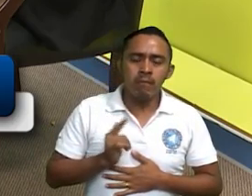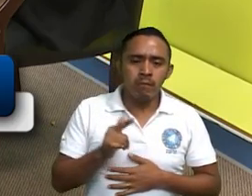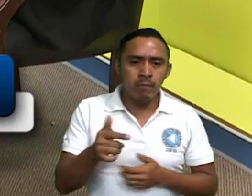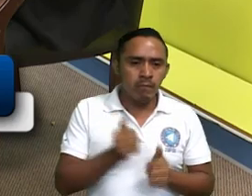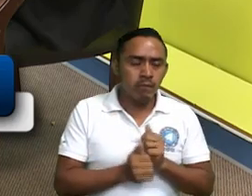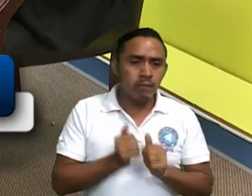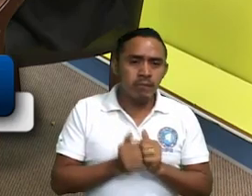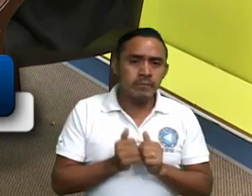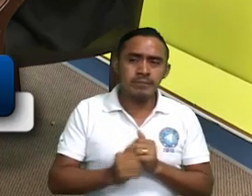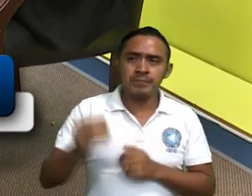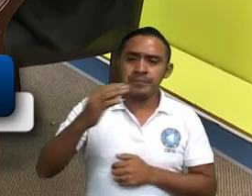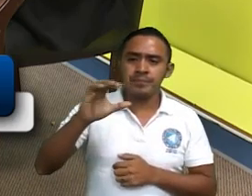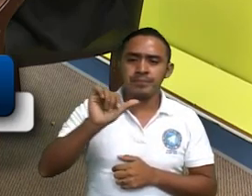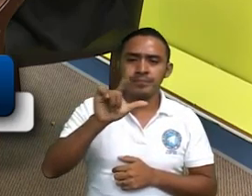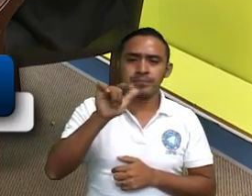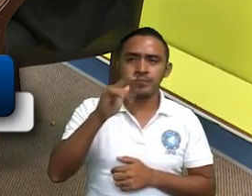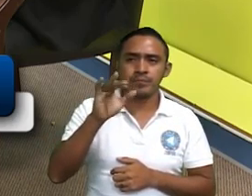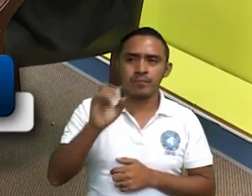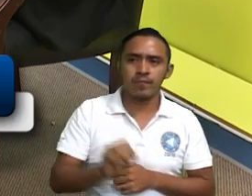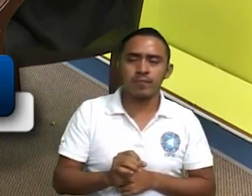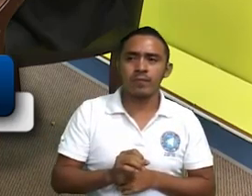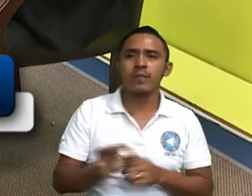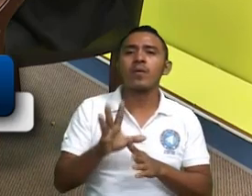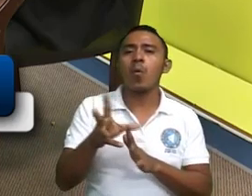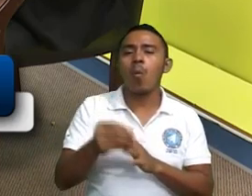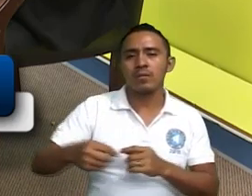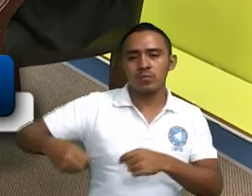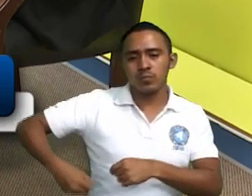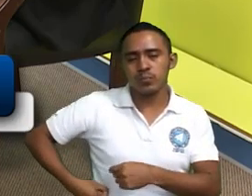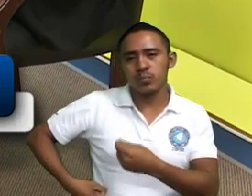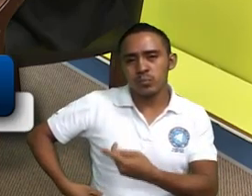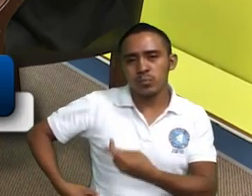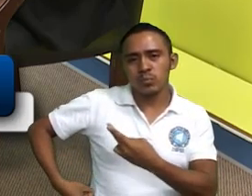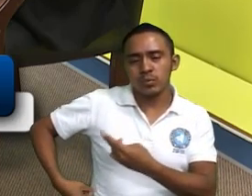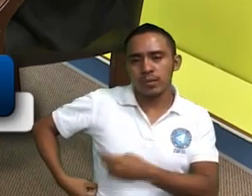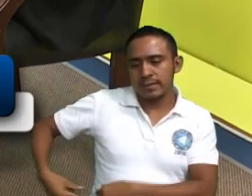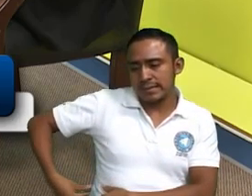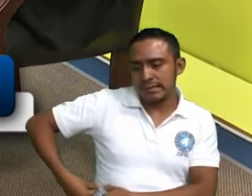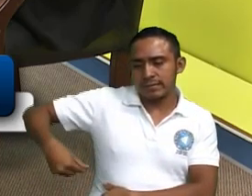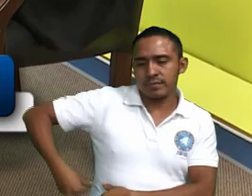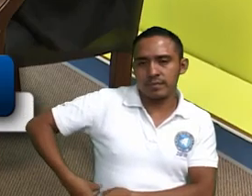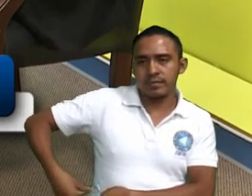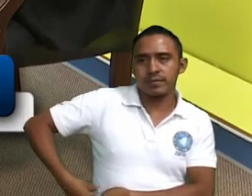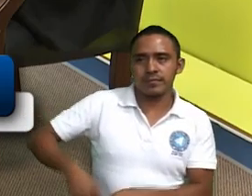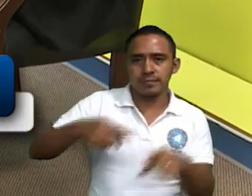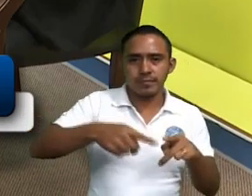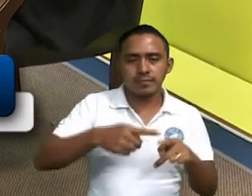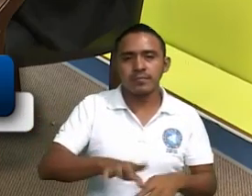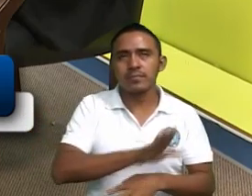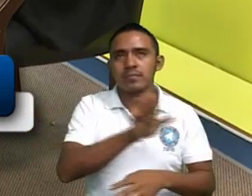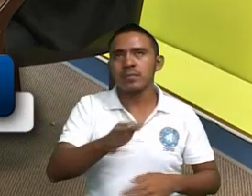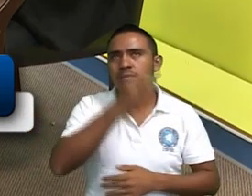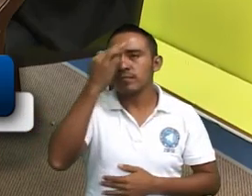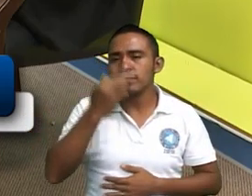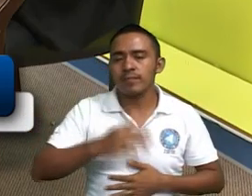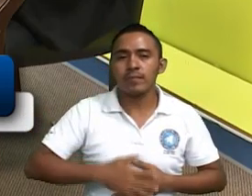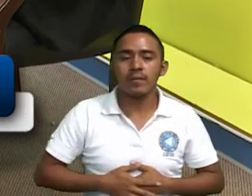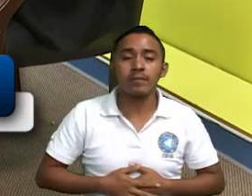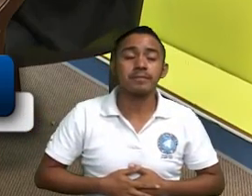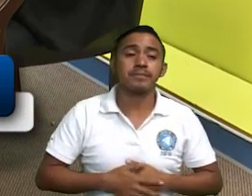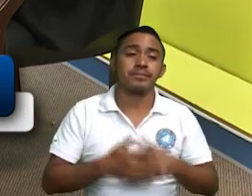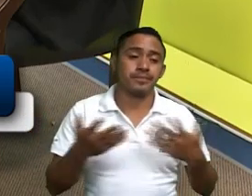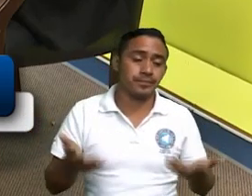sea, hablando de cantidad, ¿cuántas piedras en la vesícula usted ha logrado extraer de algún paciente que ha llegado por este problema? Es que, como te